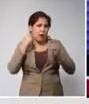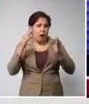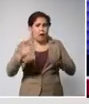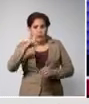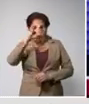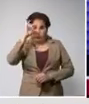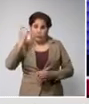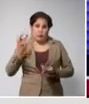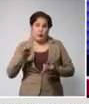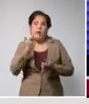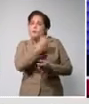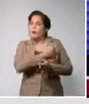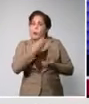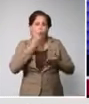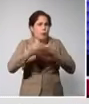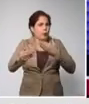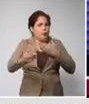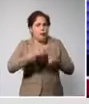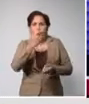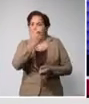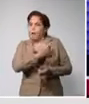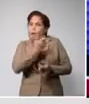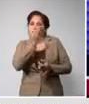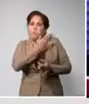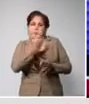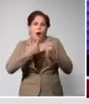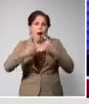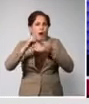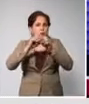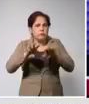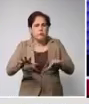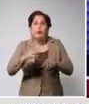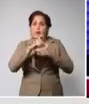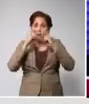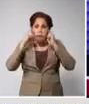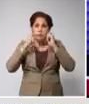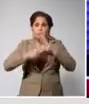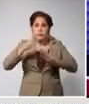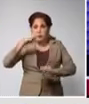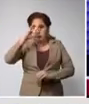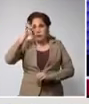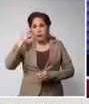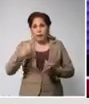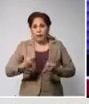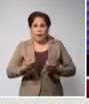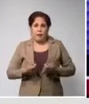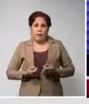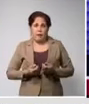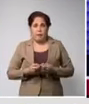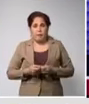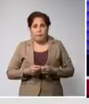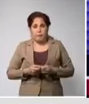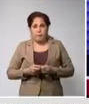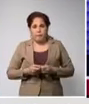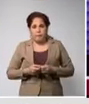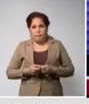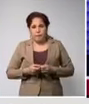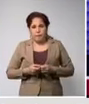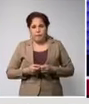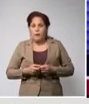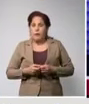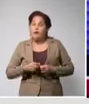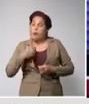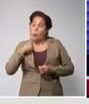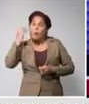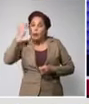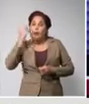¿Aún vacunados? Aún vacunados, sí, aún vacunados. Y realmente yo sí pronostico, aunque